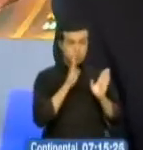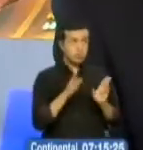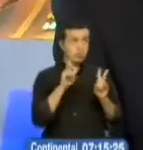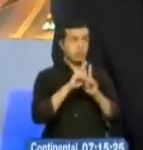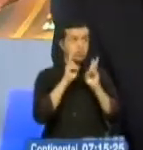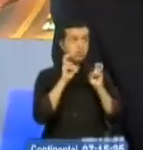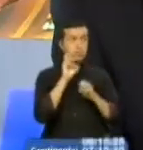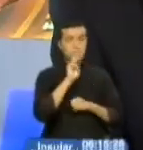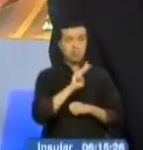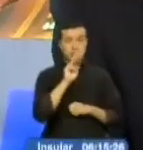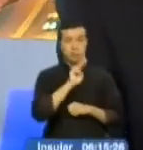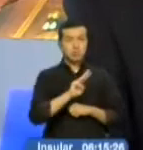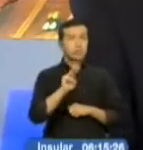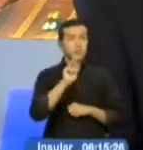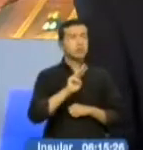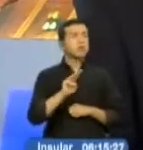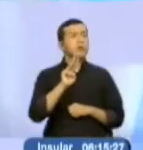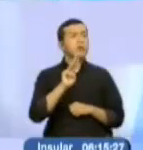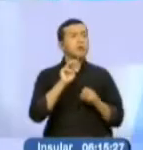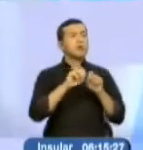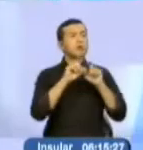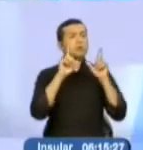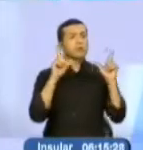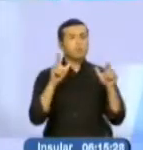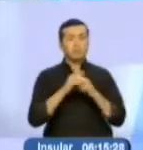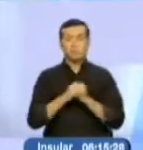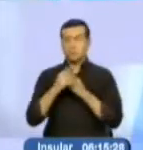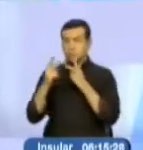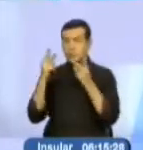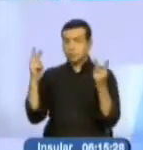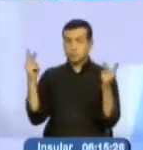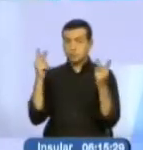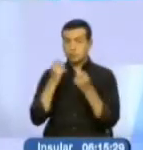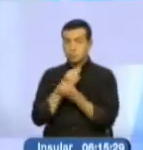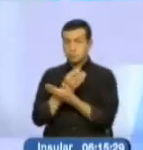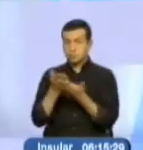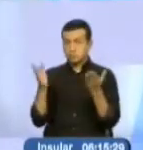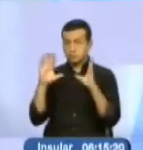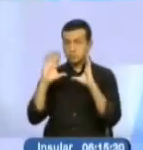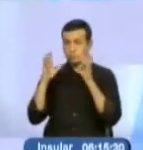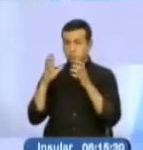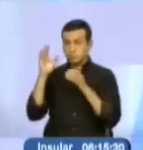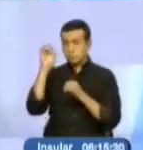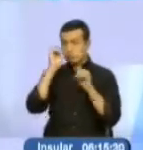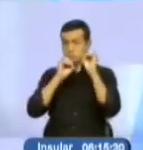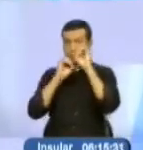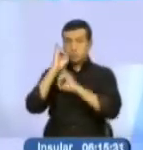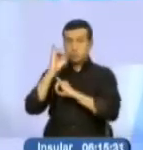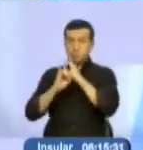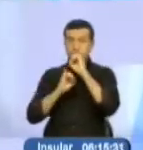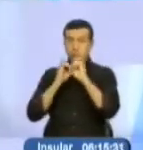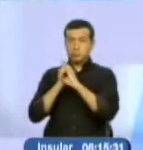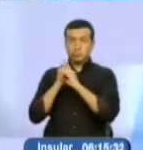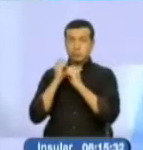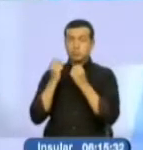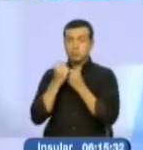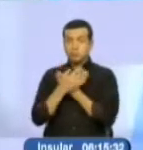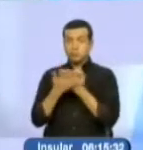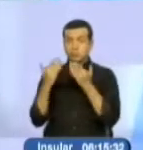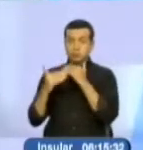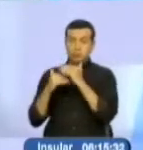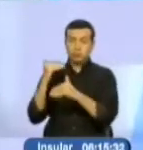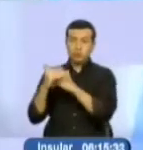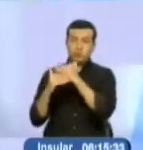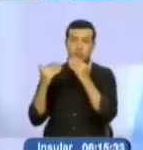relación al sistema informático lo que pudieron señalar las misiones de observación electoral en general es que el proceso